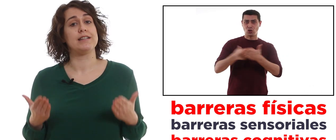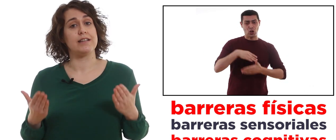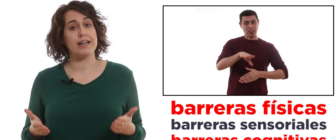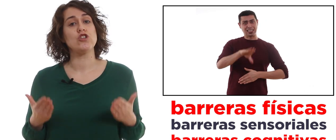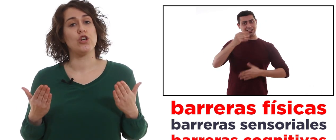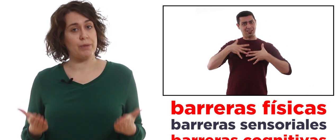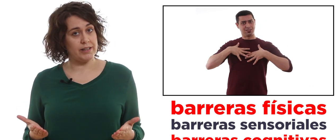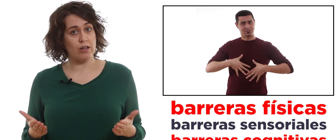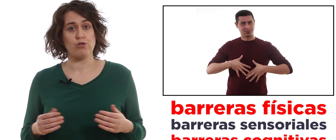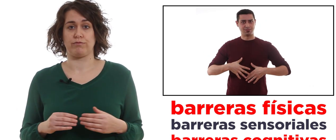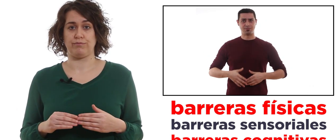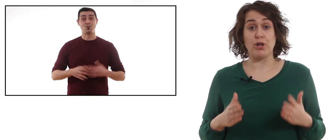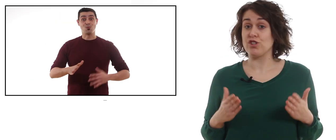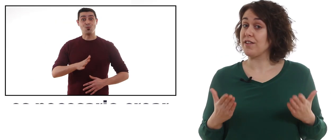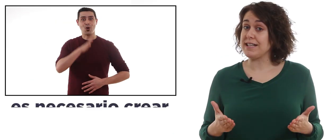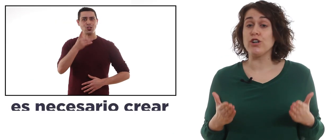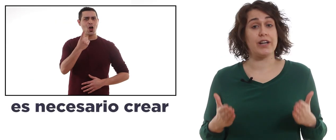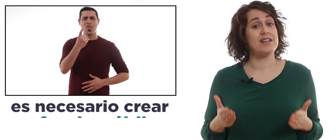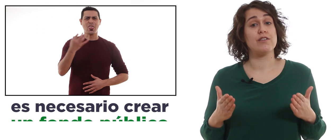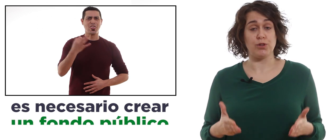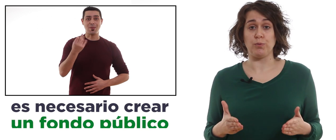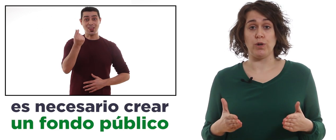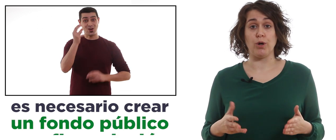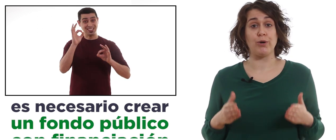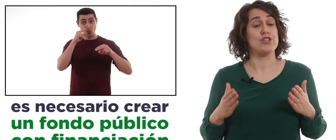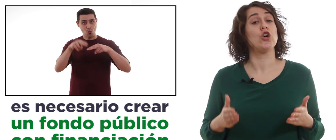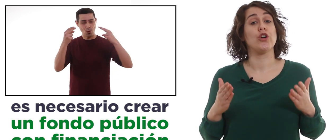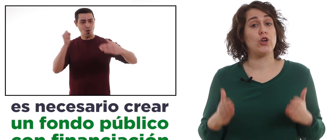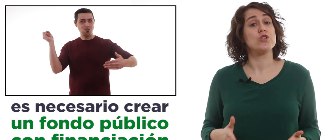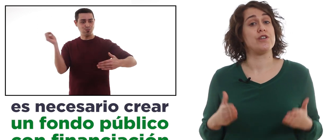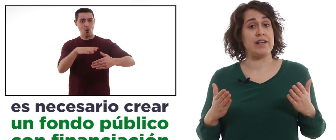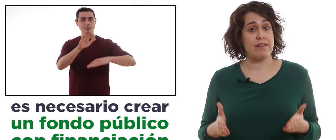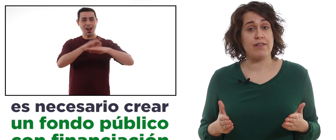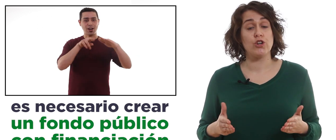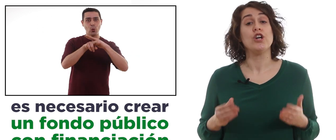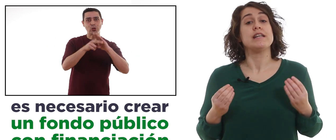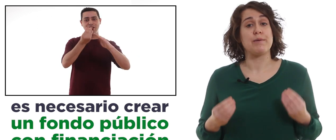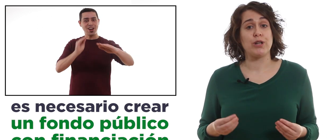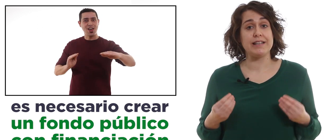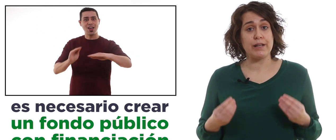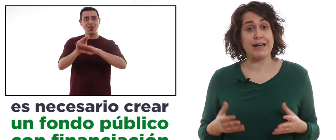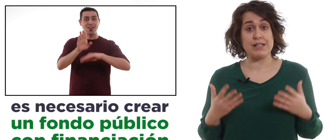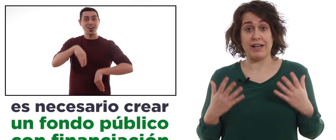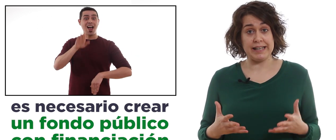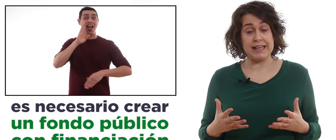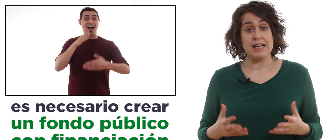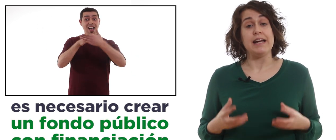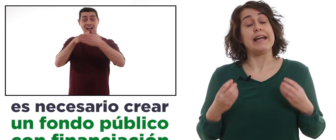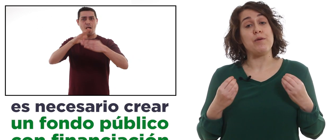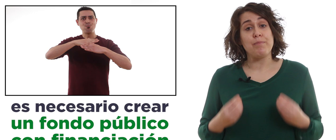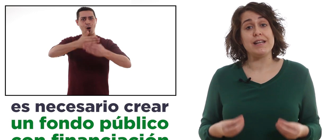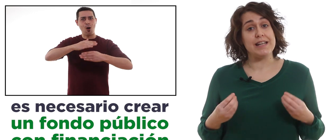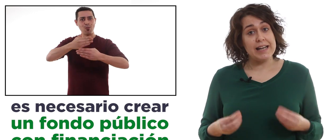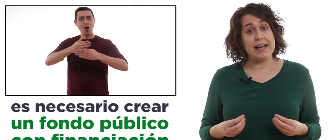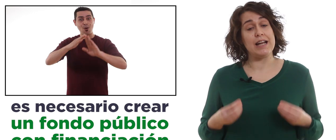pueda entenderlos y comprenderlos. Por eso es necesario crear este fondo público, porque solo con recursos y financiación se podrán derribar las barreras